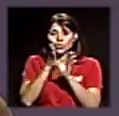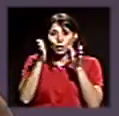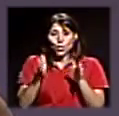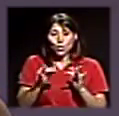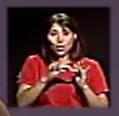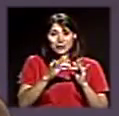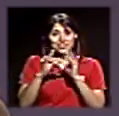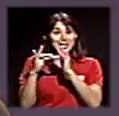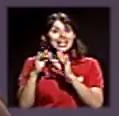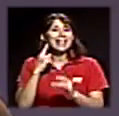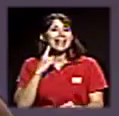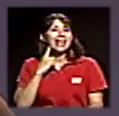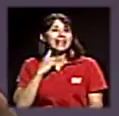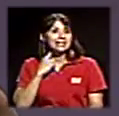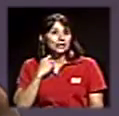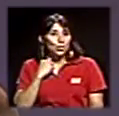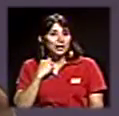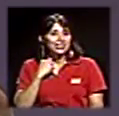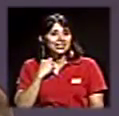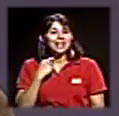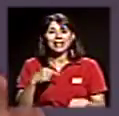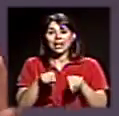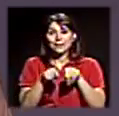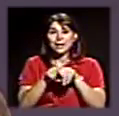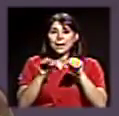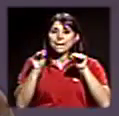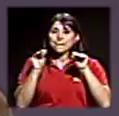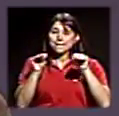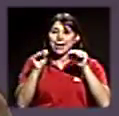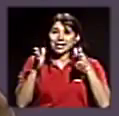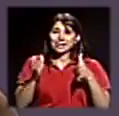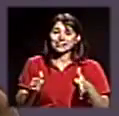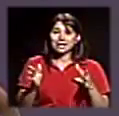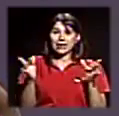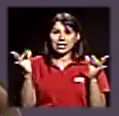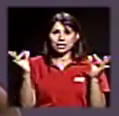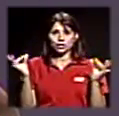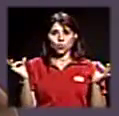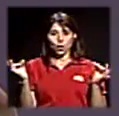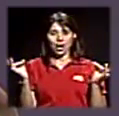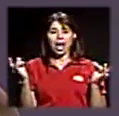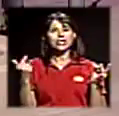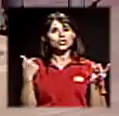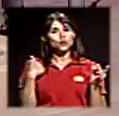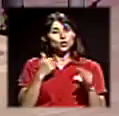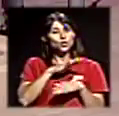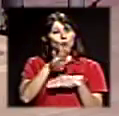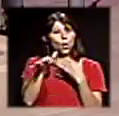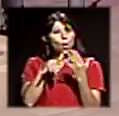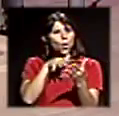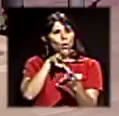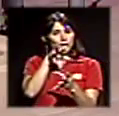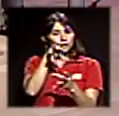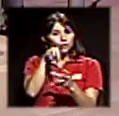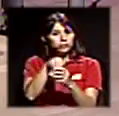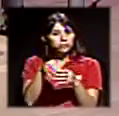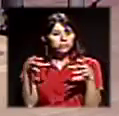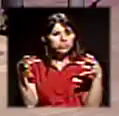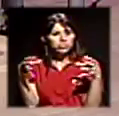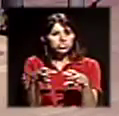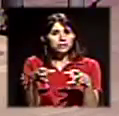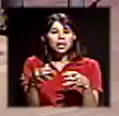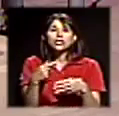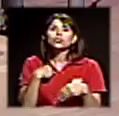en adicciones y maestra de yoga, conjunto todo eso y doy básicamente